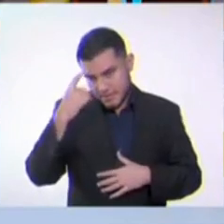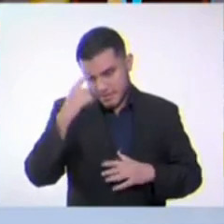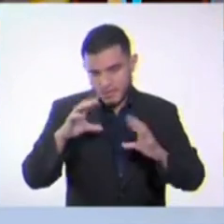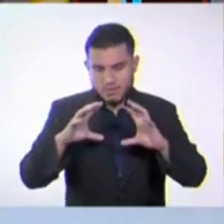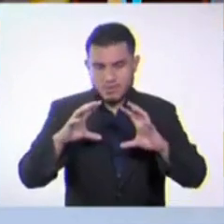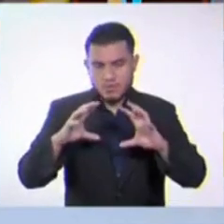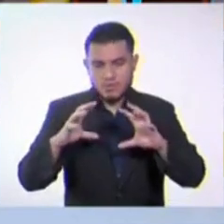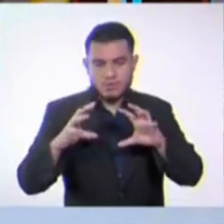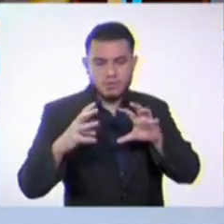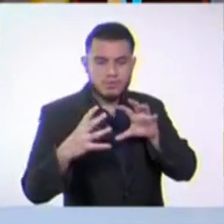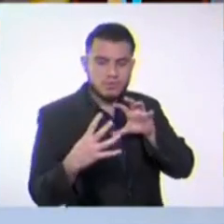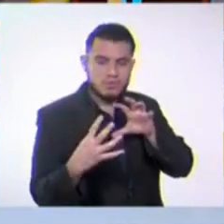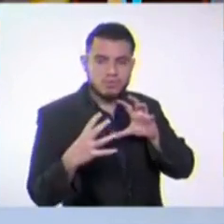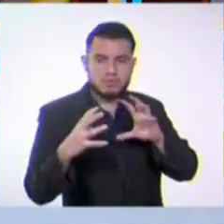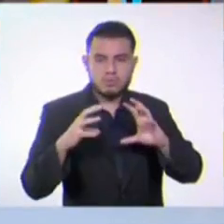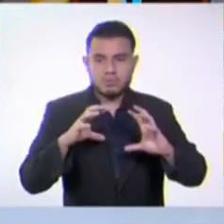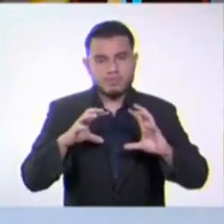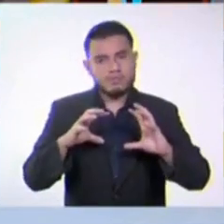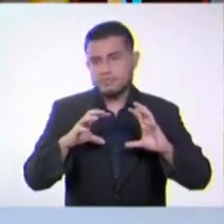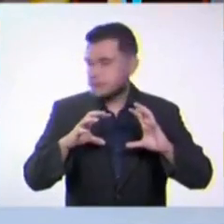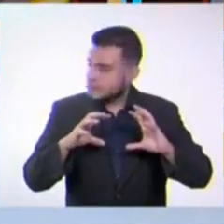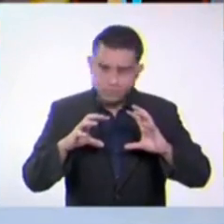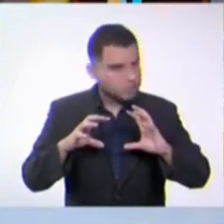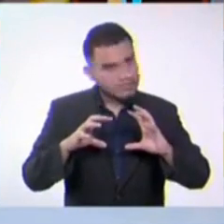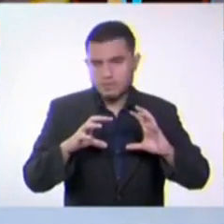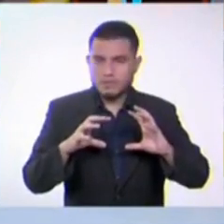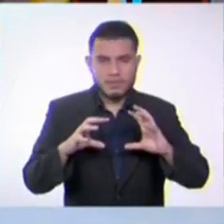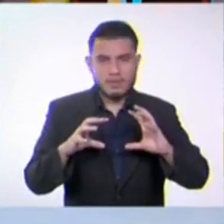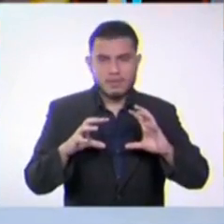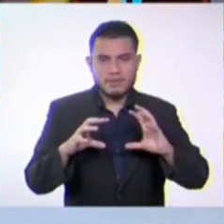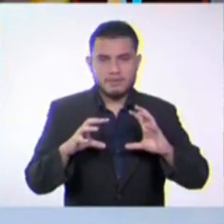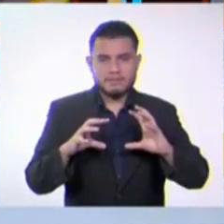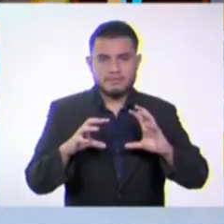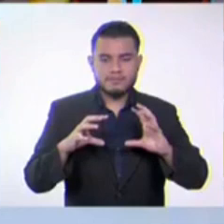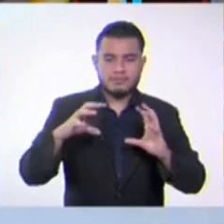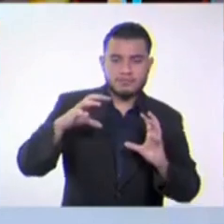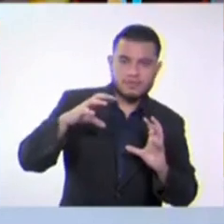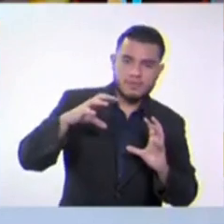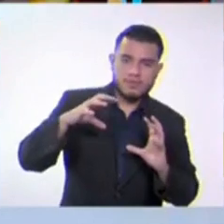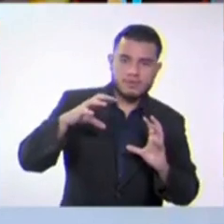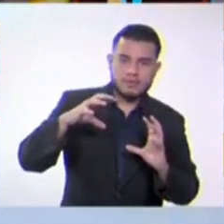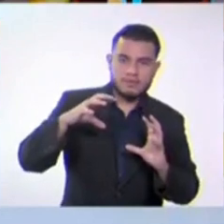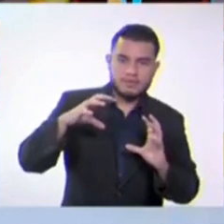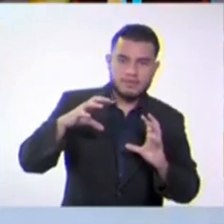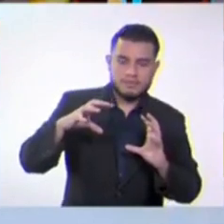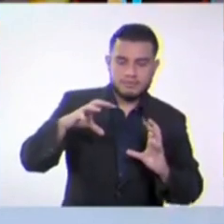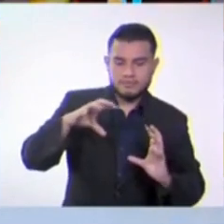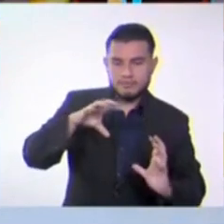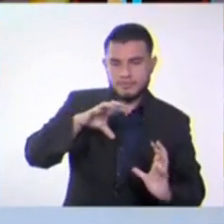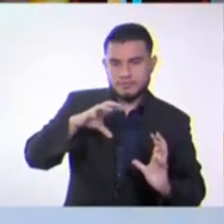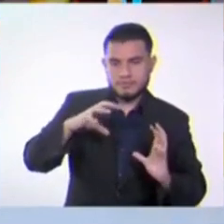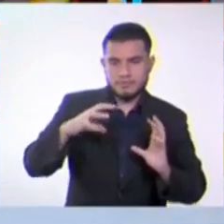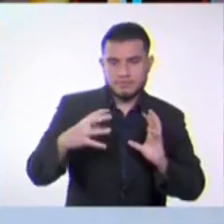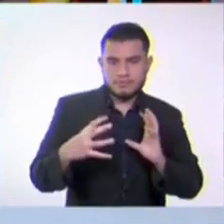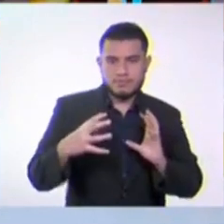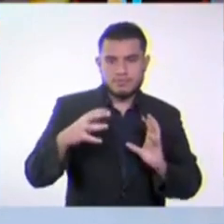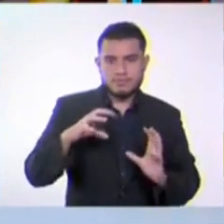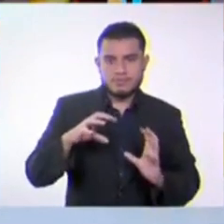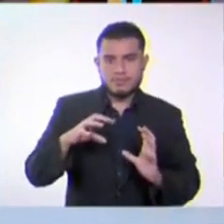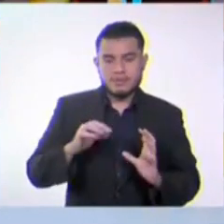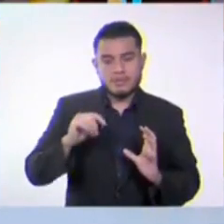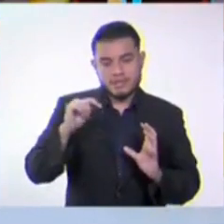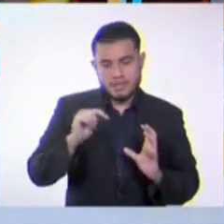este movimiento, pero no es así. Realmente la Tierra se encuentra en esta posición.